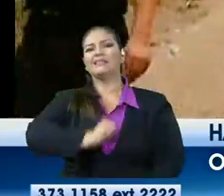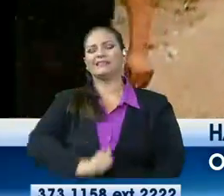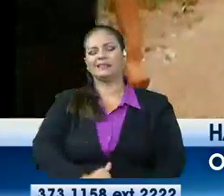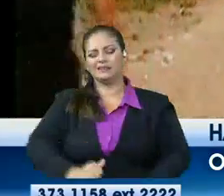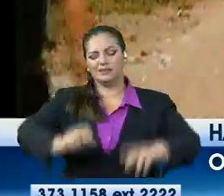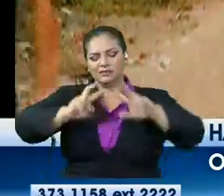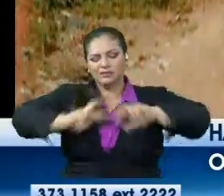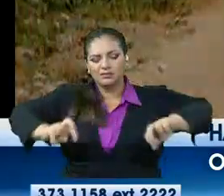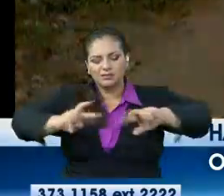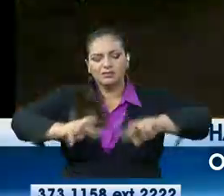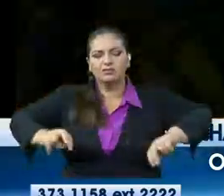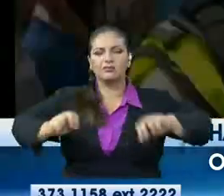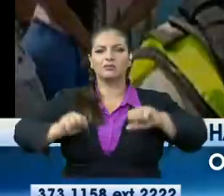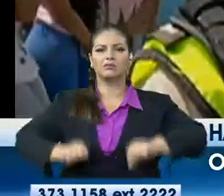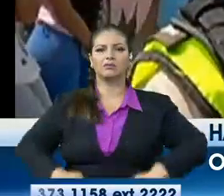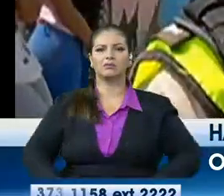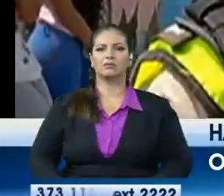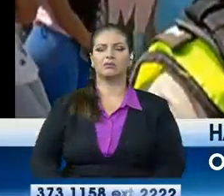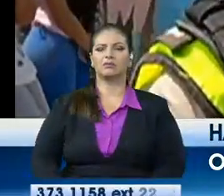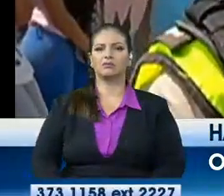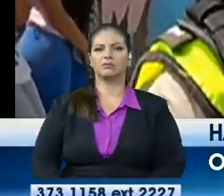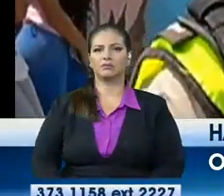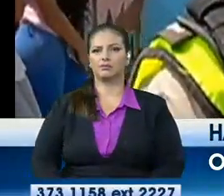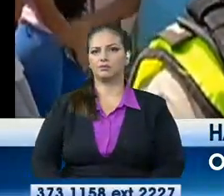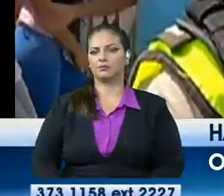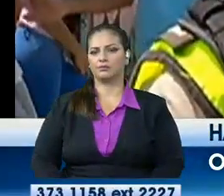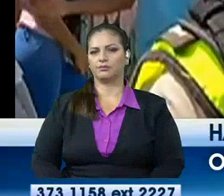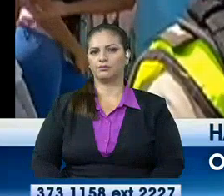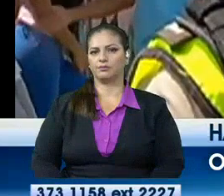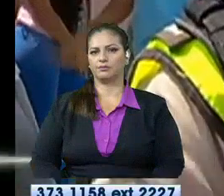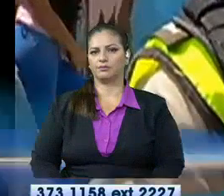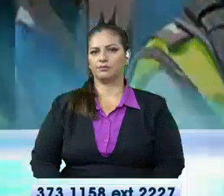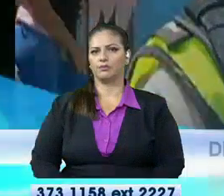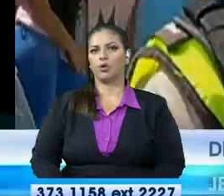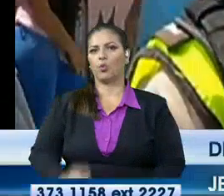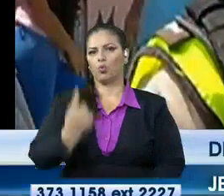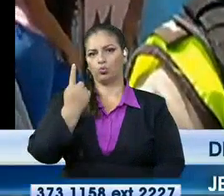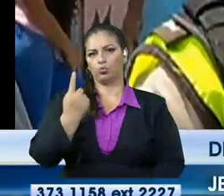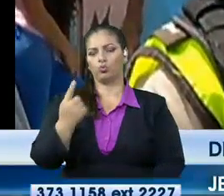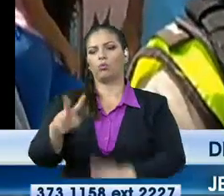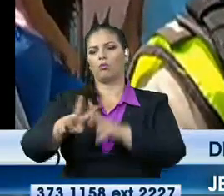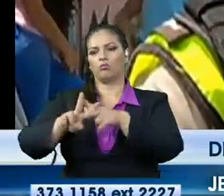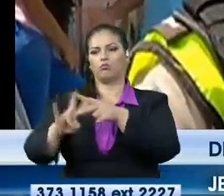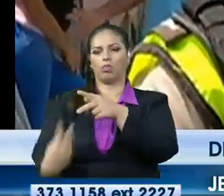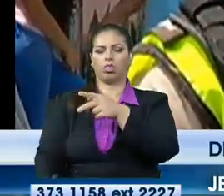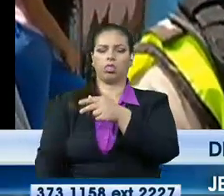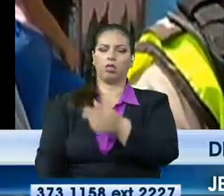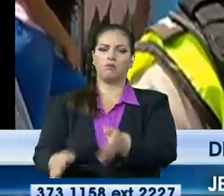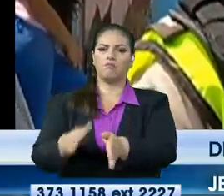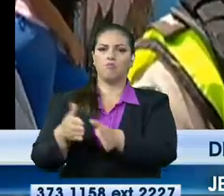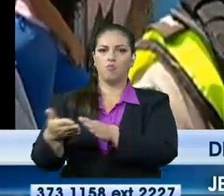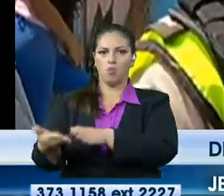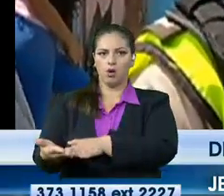su fallecimiento. Uno se encontró ahogado y uno que se